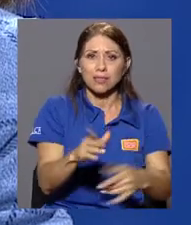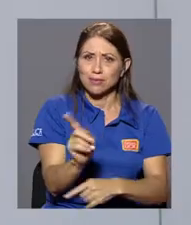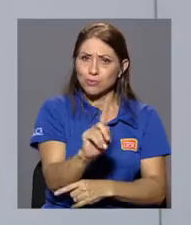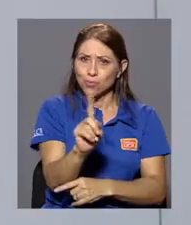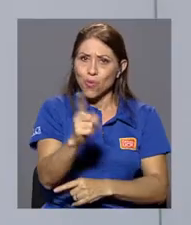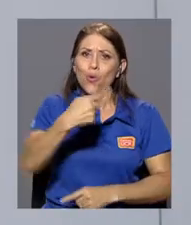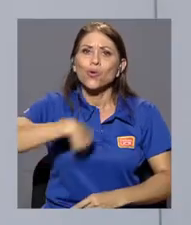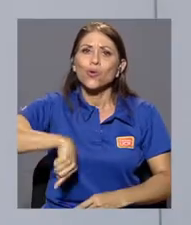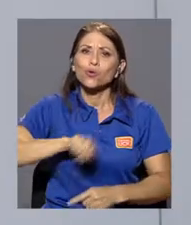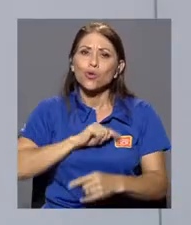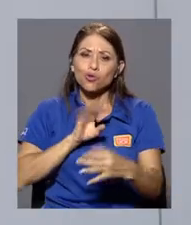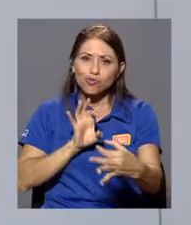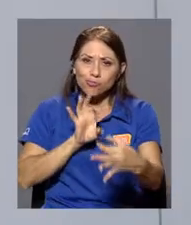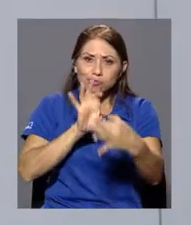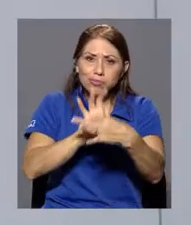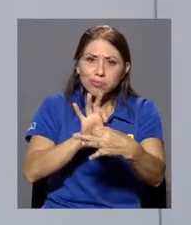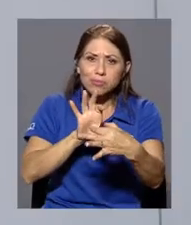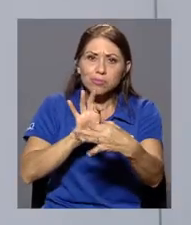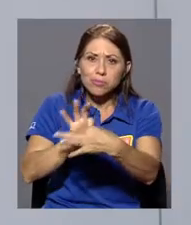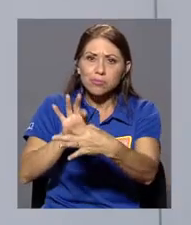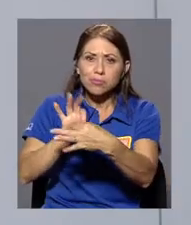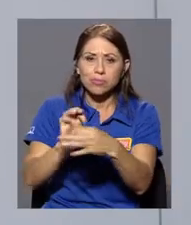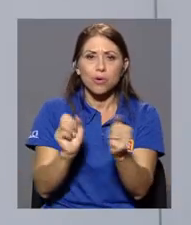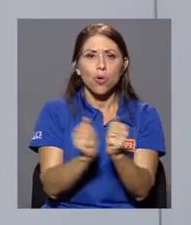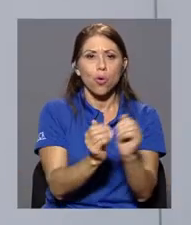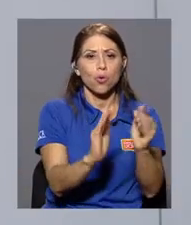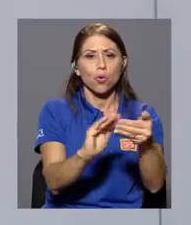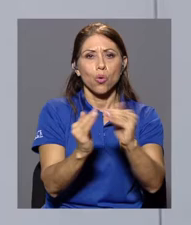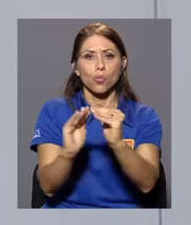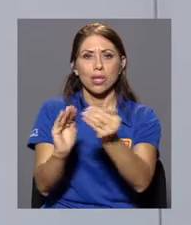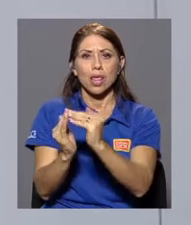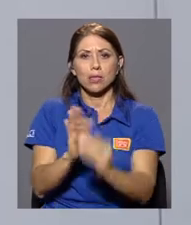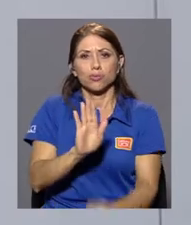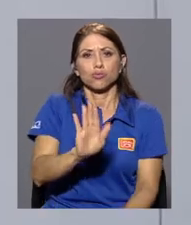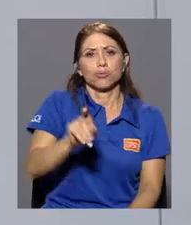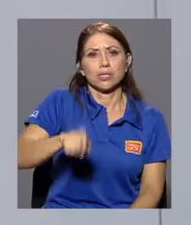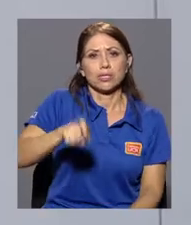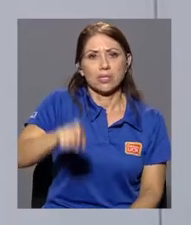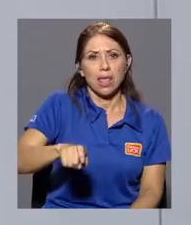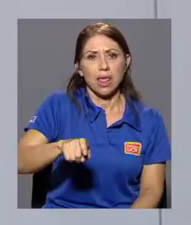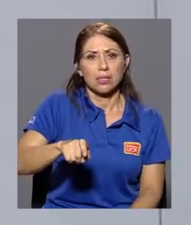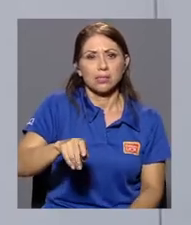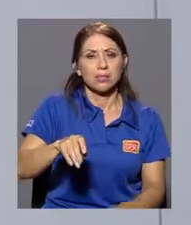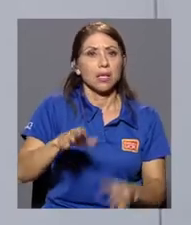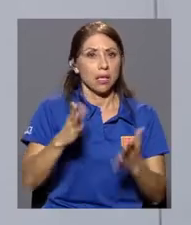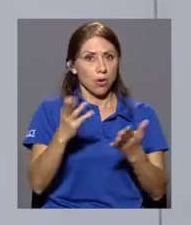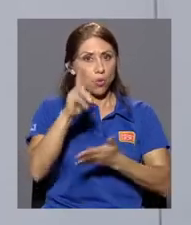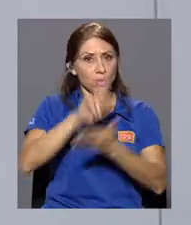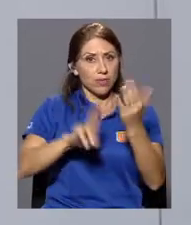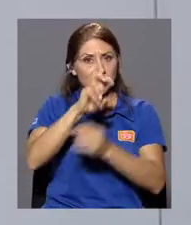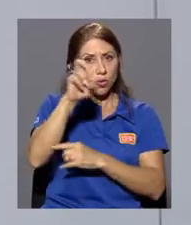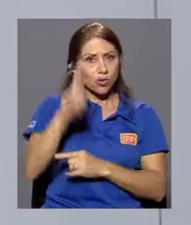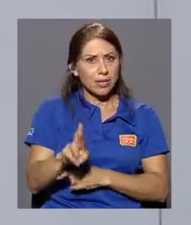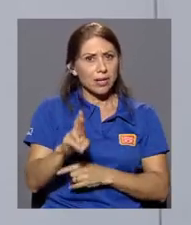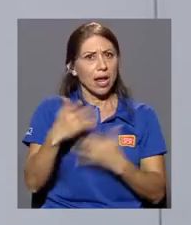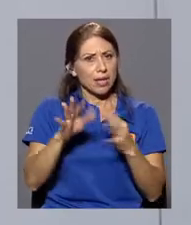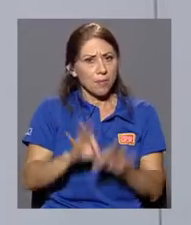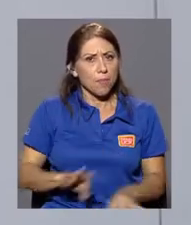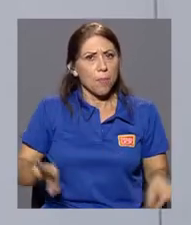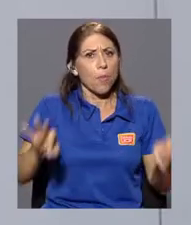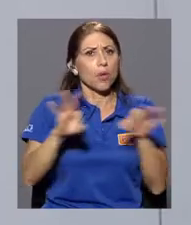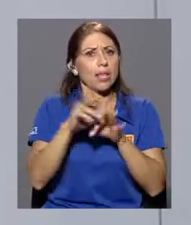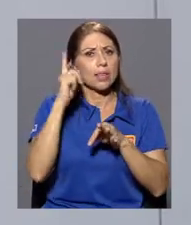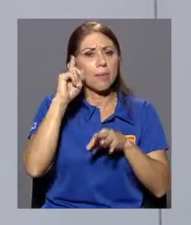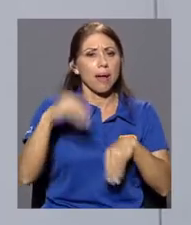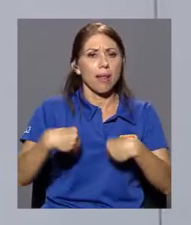las necesidades locales, con la importancia de una universidad, con la Universidad de Costa Rica, para construir empoderamiento precisamente en